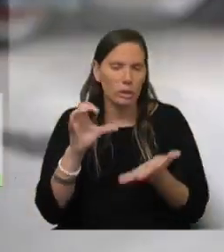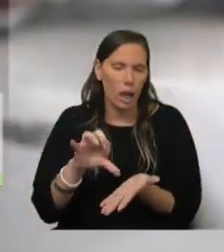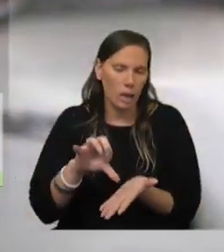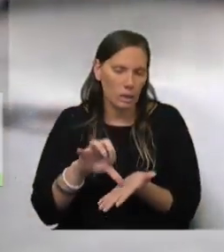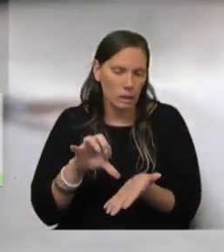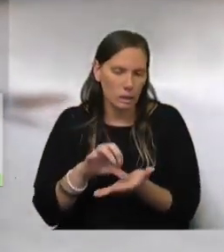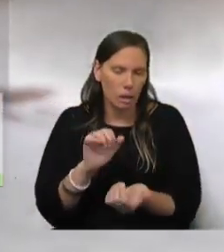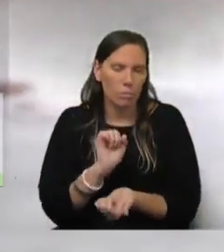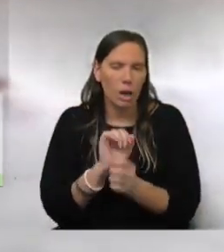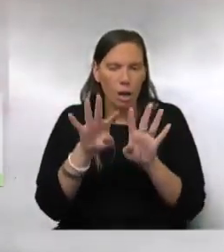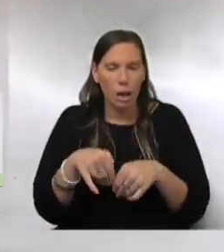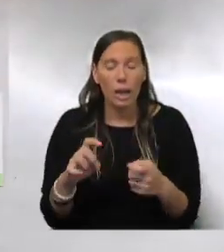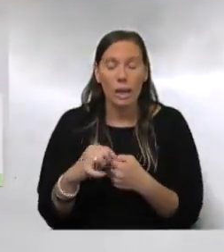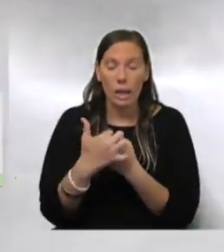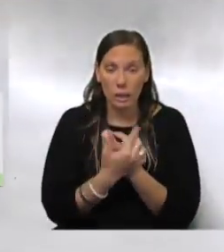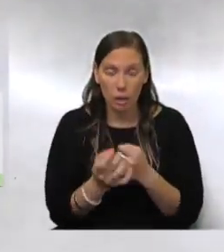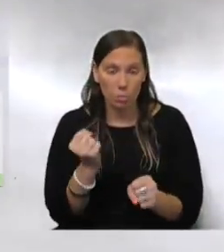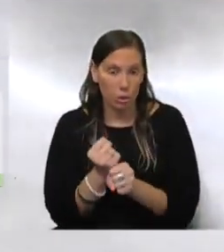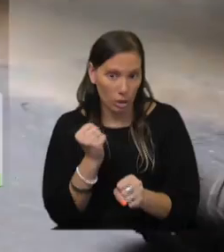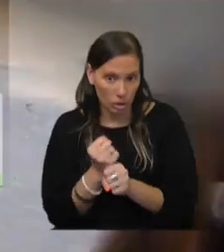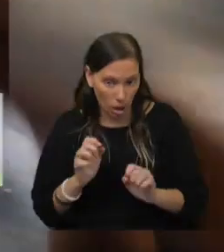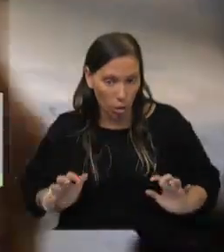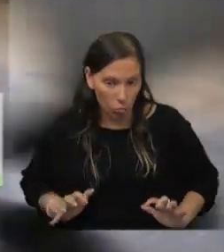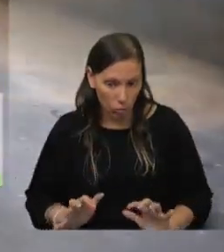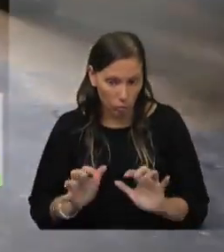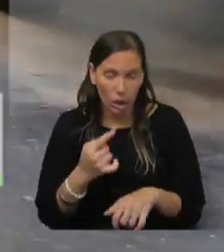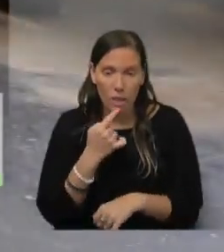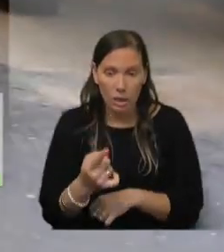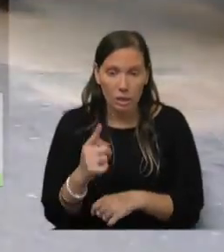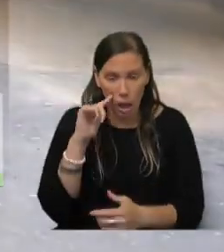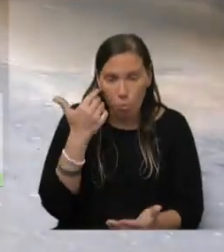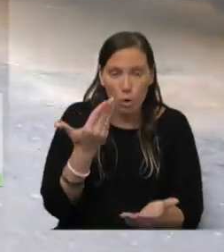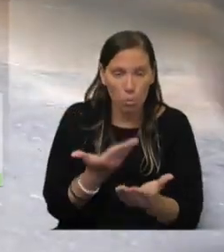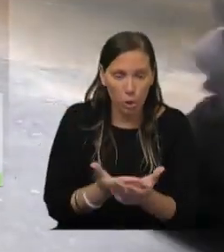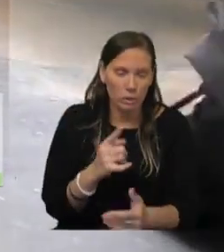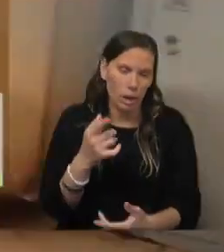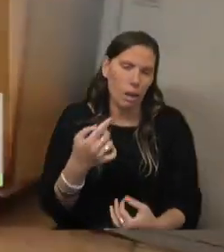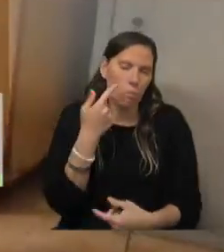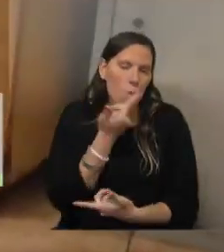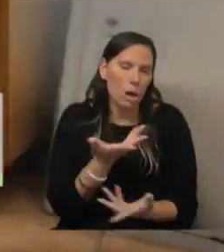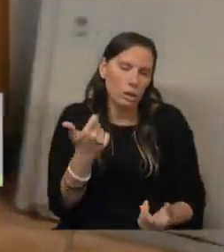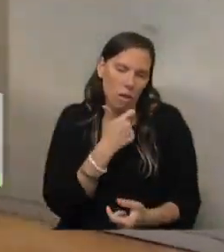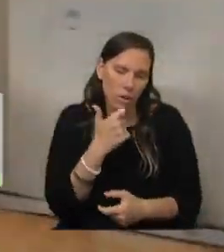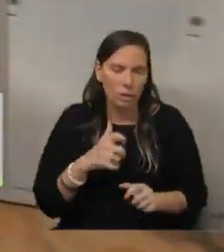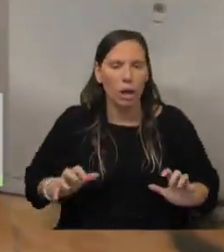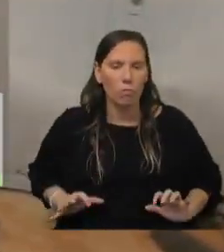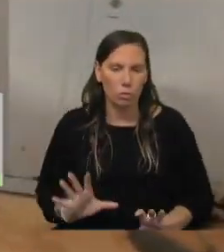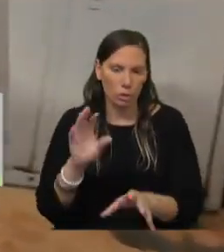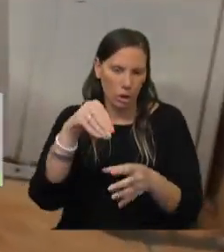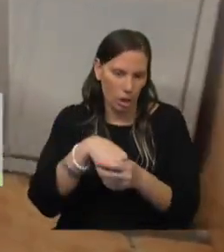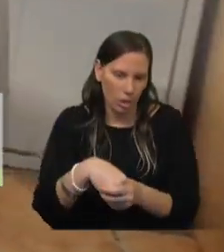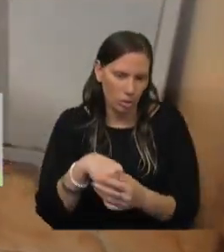penitenciario el gremio de operadores penitenciarios señala que la propuesta reconoce la falta de personal que hay en